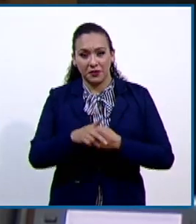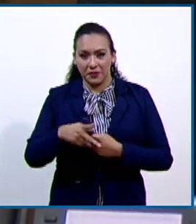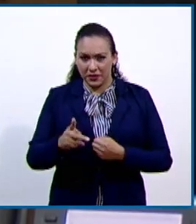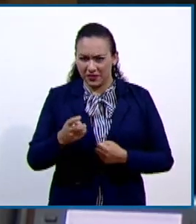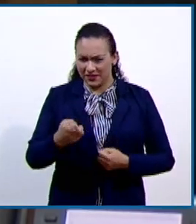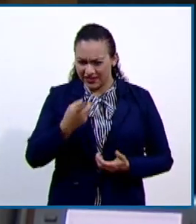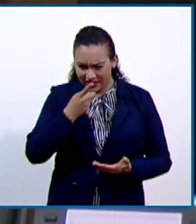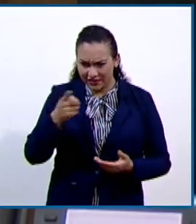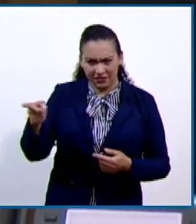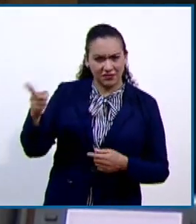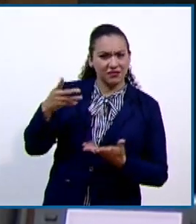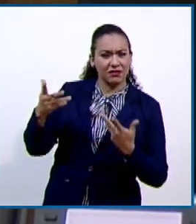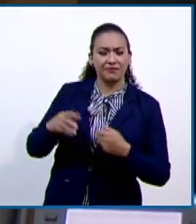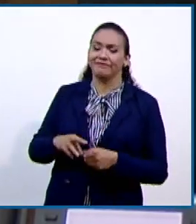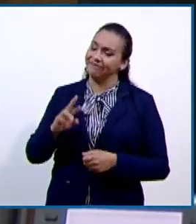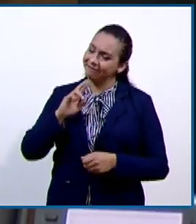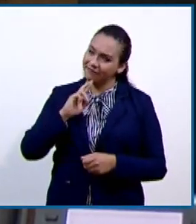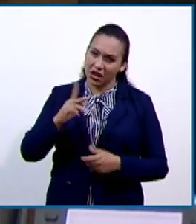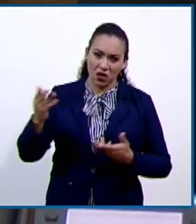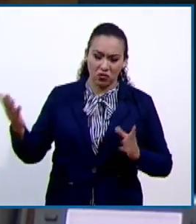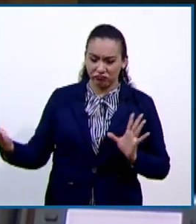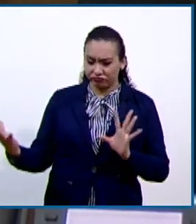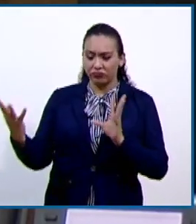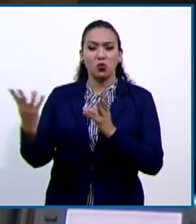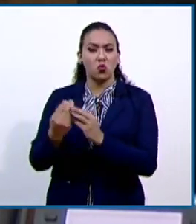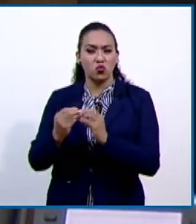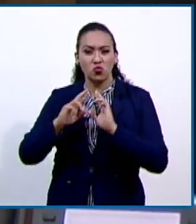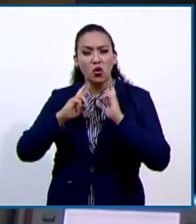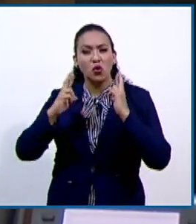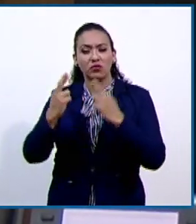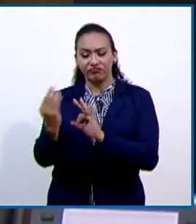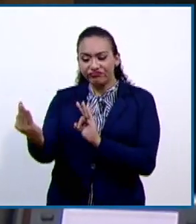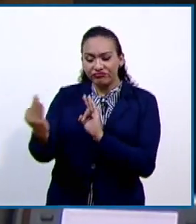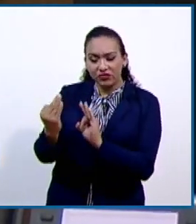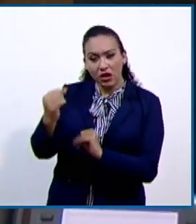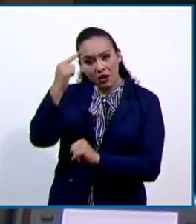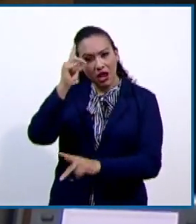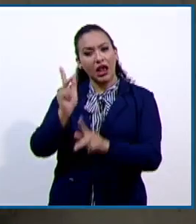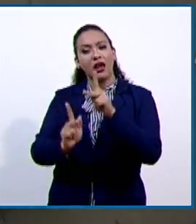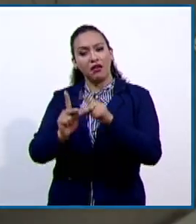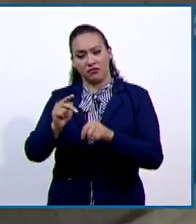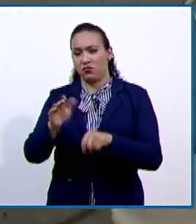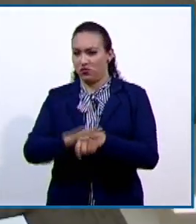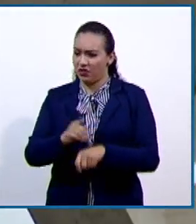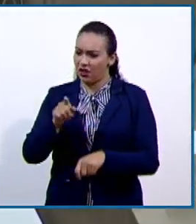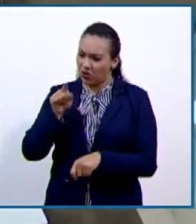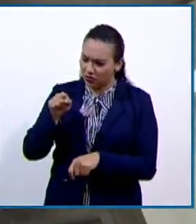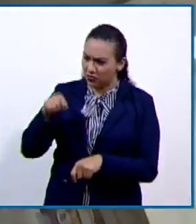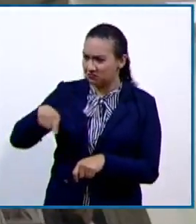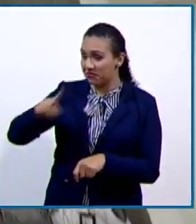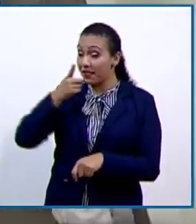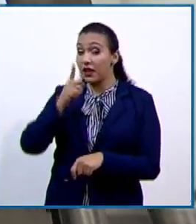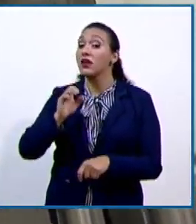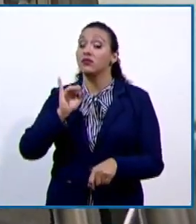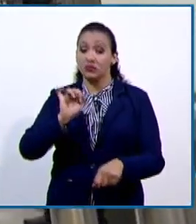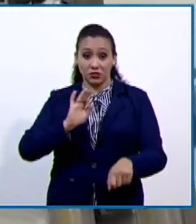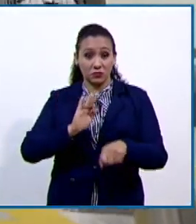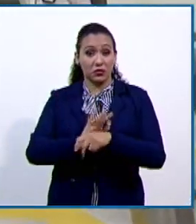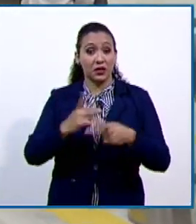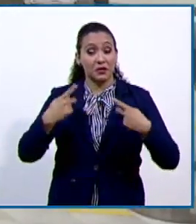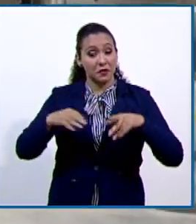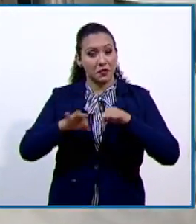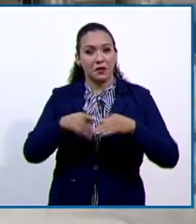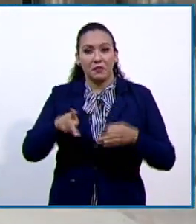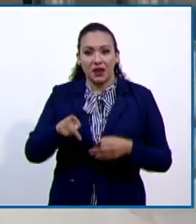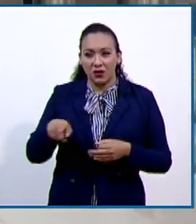reunión con los integrantes del Pleno del Consejo para que adopten medidas que no lesionen sus derechos y prestaciones con el